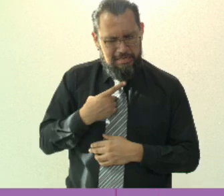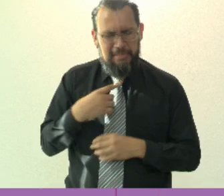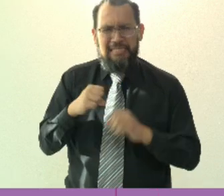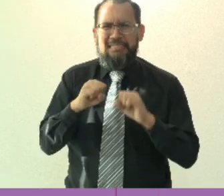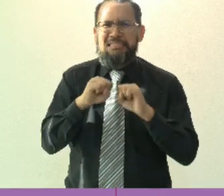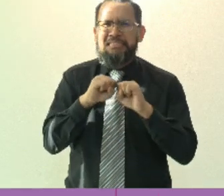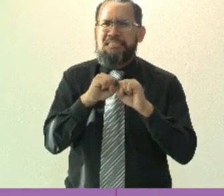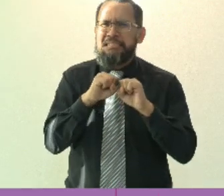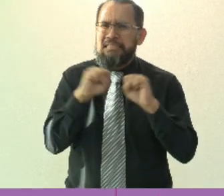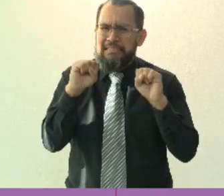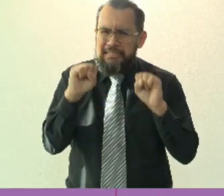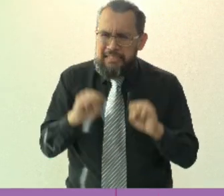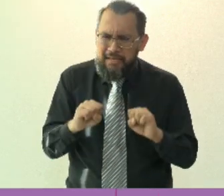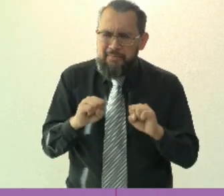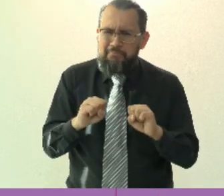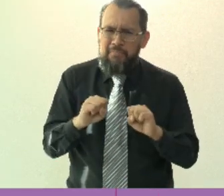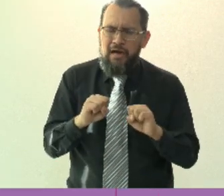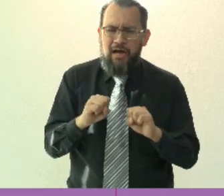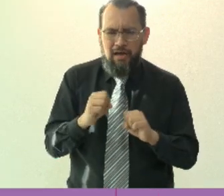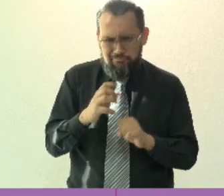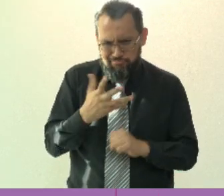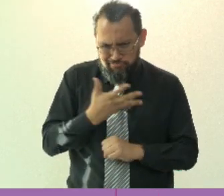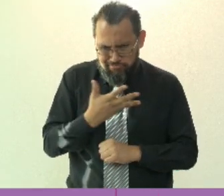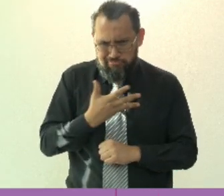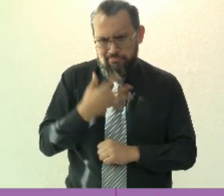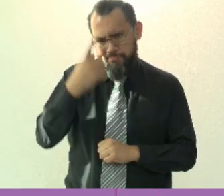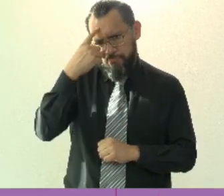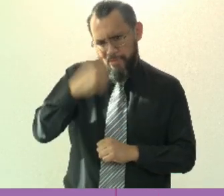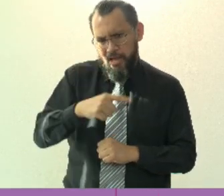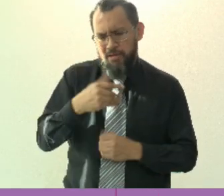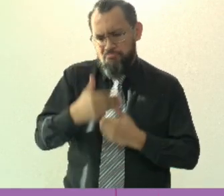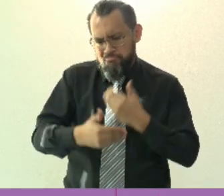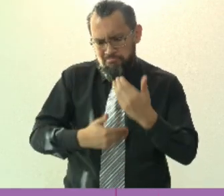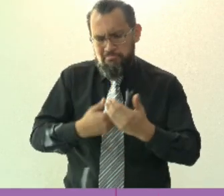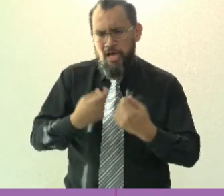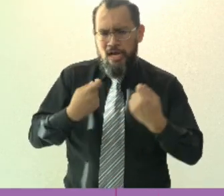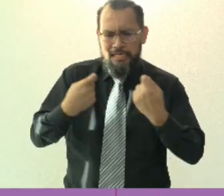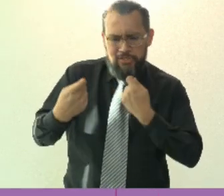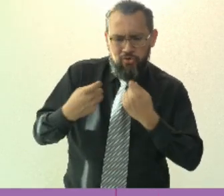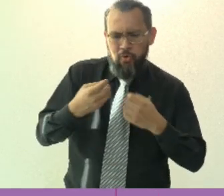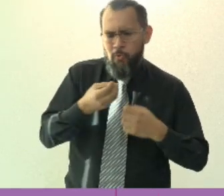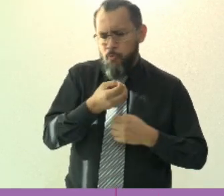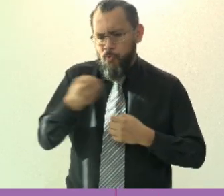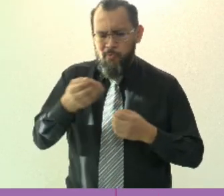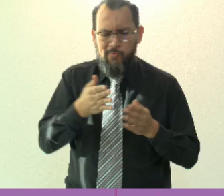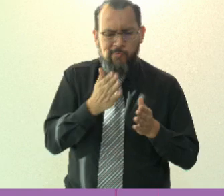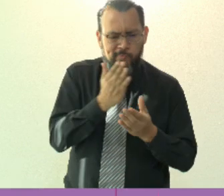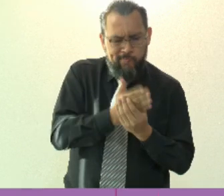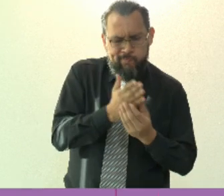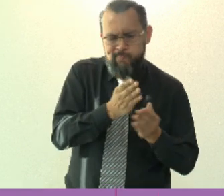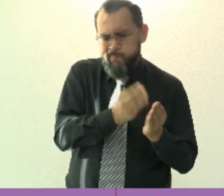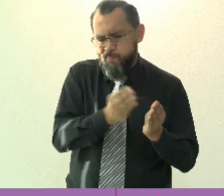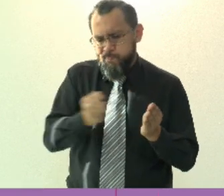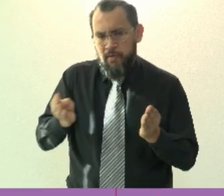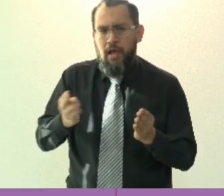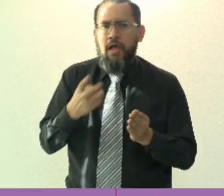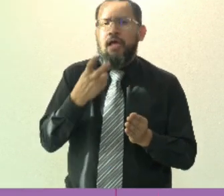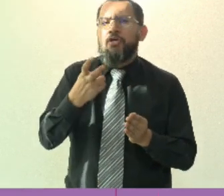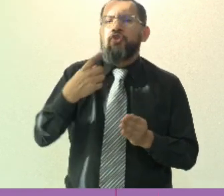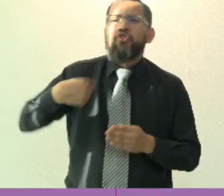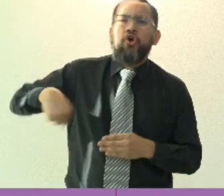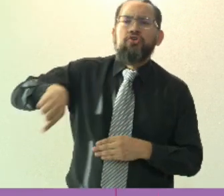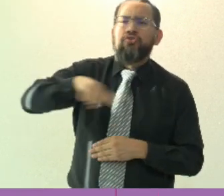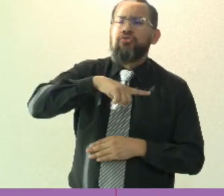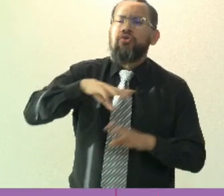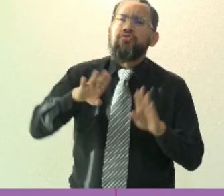son esas ventajas que nos da de contar con un sistema de gestión documental de cara a estos procesos